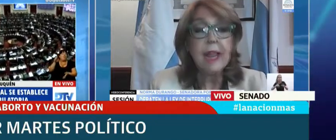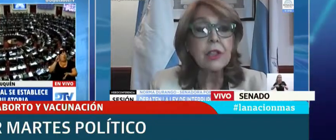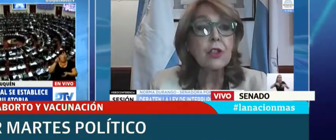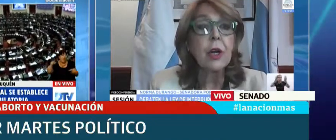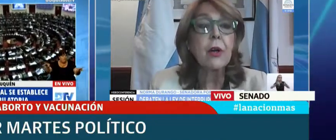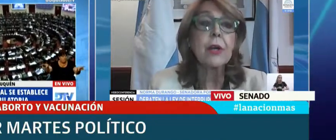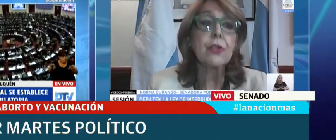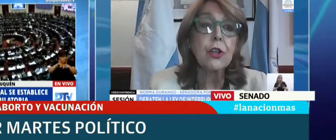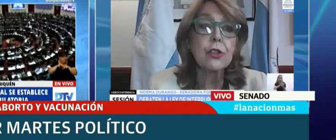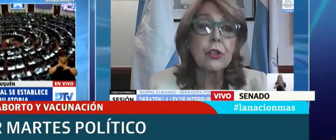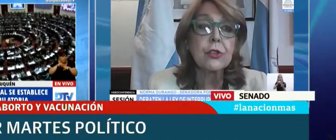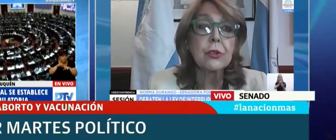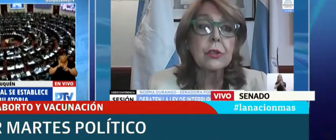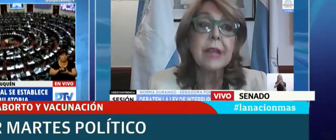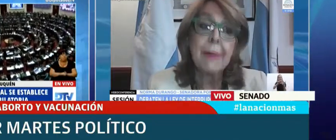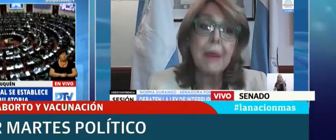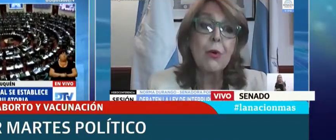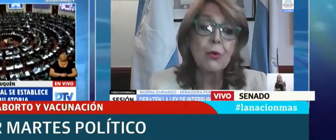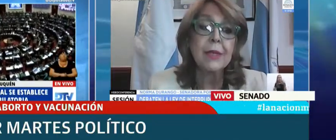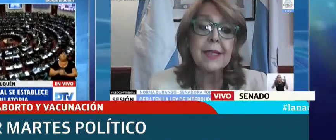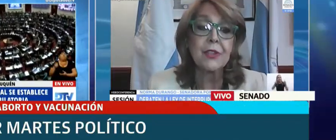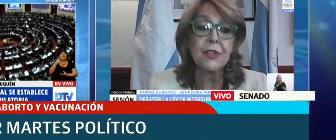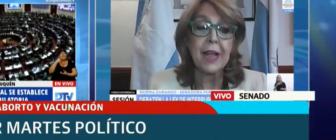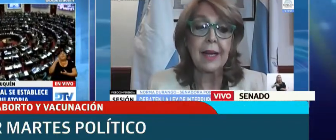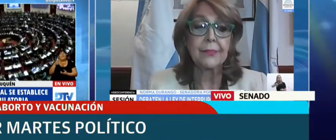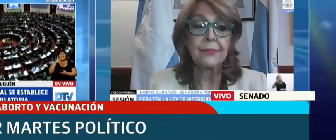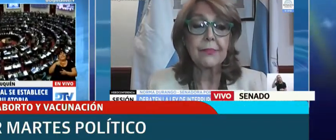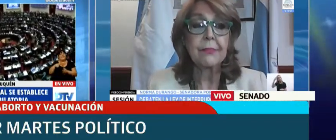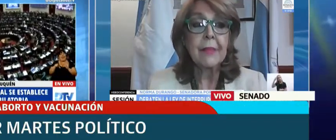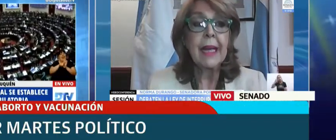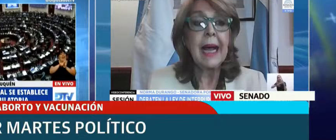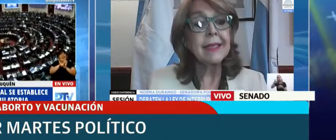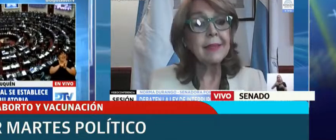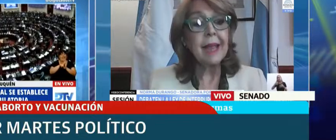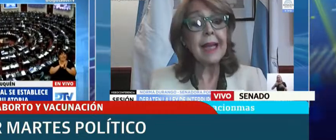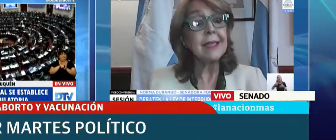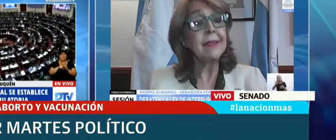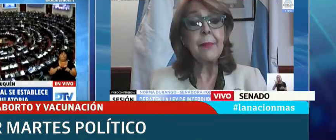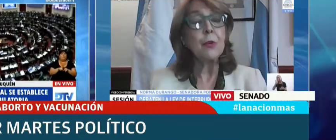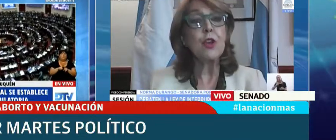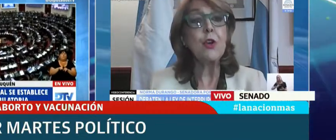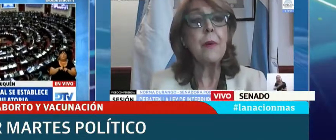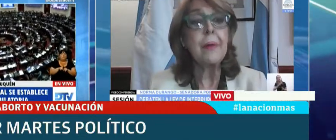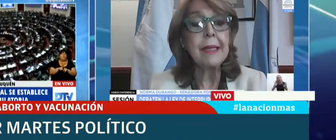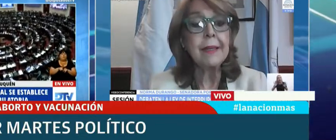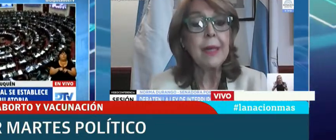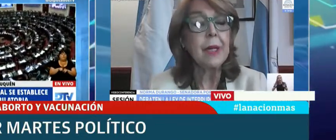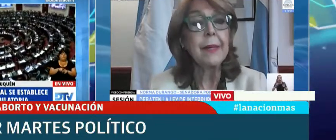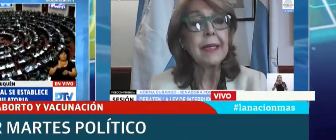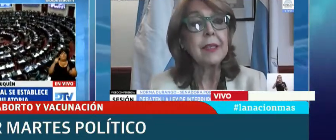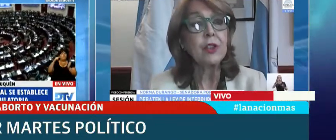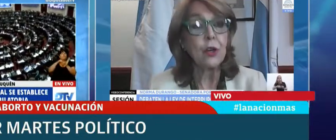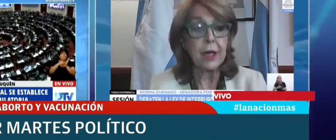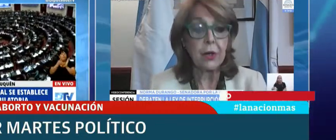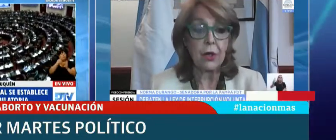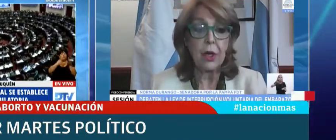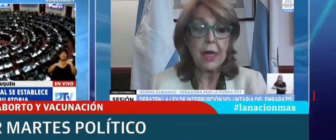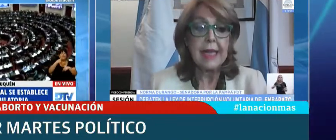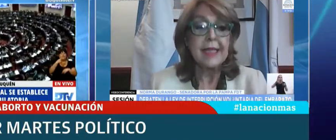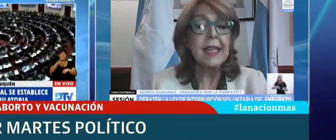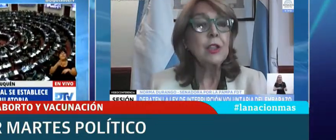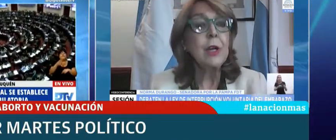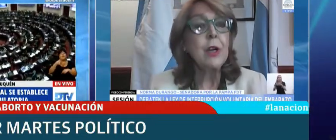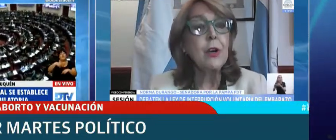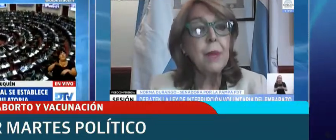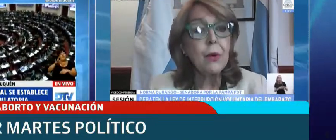después de un año tan complicado donde el gobierno tuvo muy poco para festejar bueno algún logro ahora ahora vamos a ver unos vídeos que respecto a lo